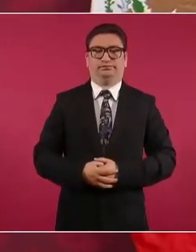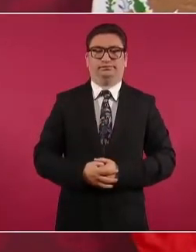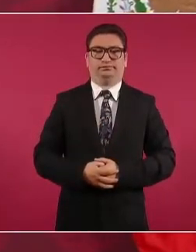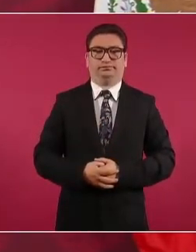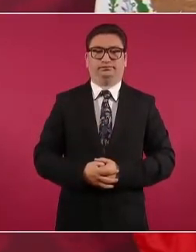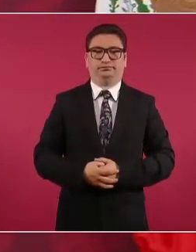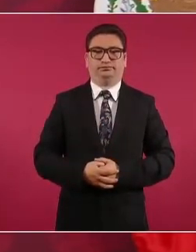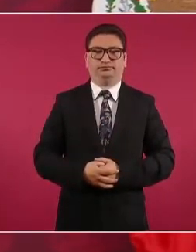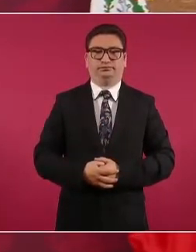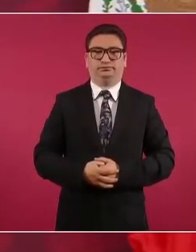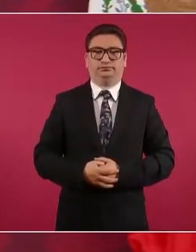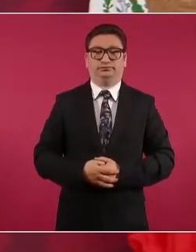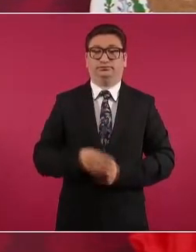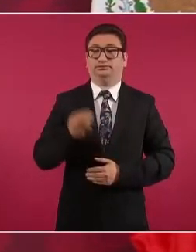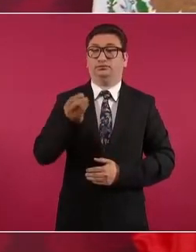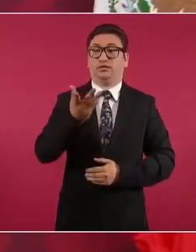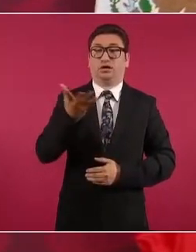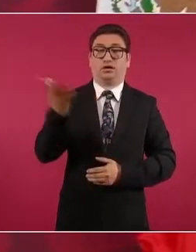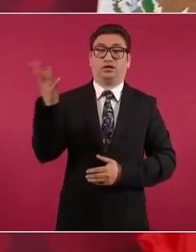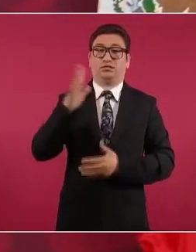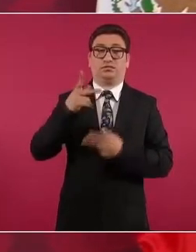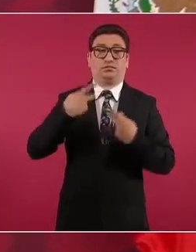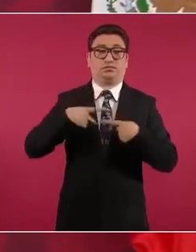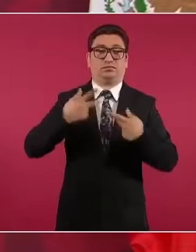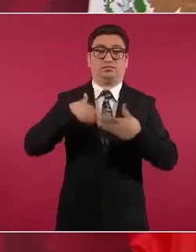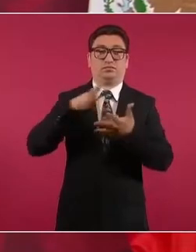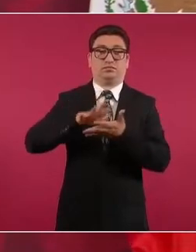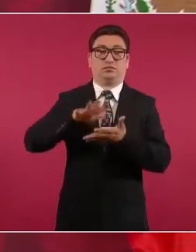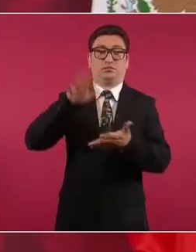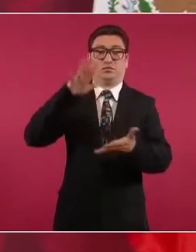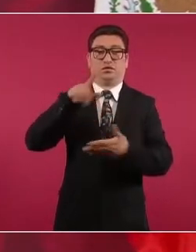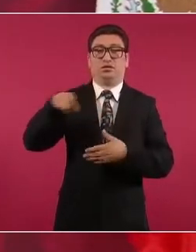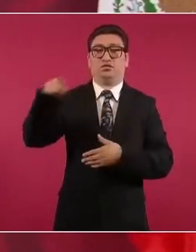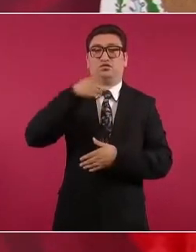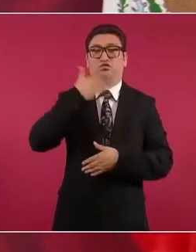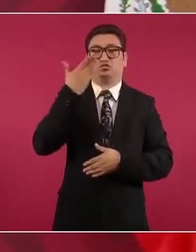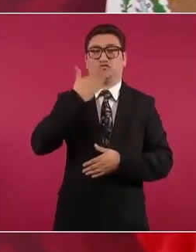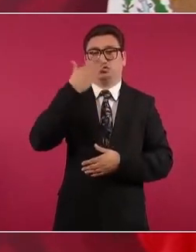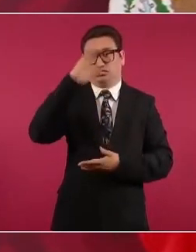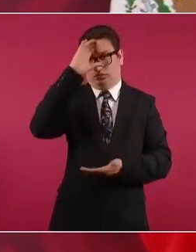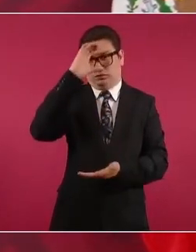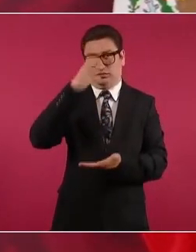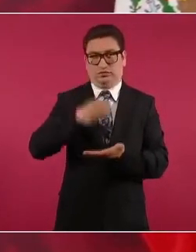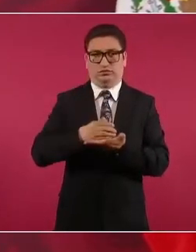La mayoría de ellos son católicos,